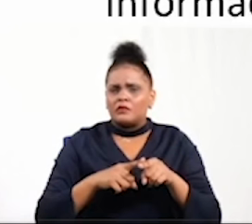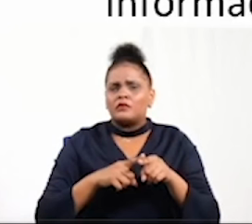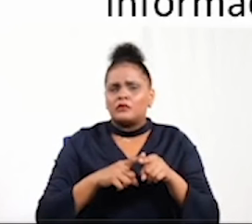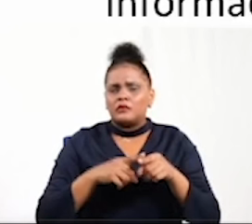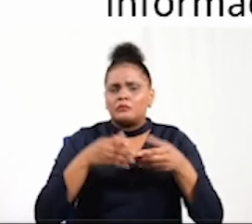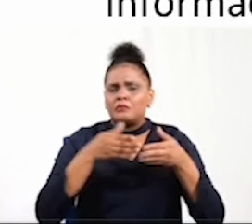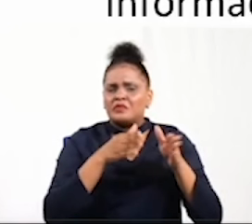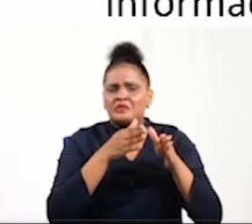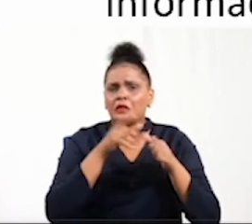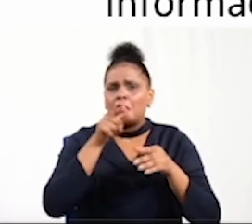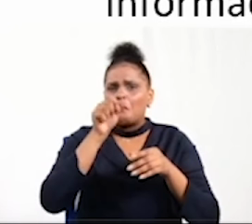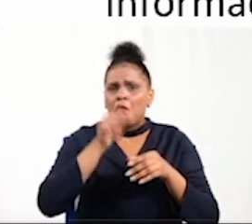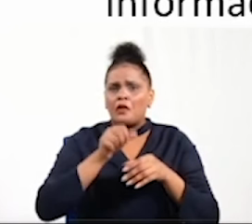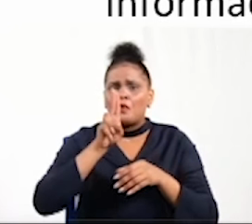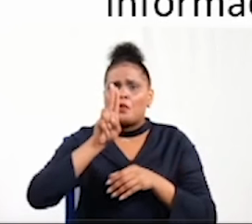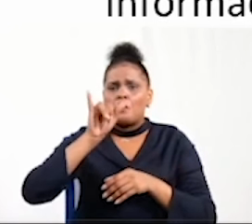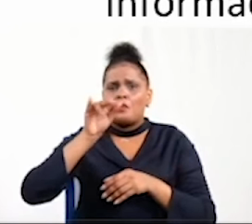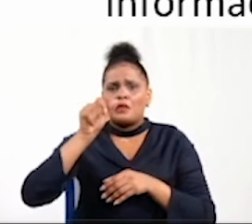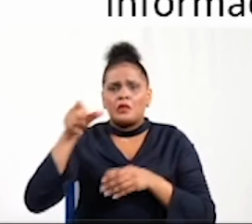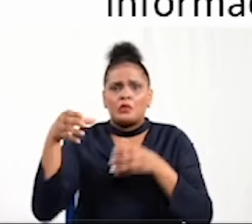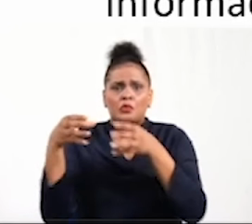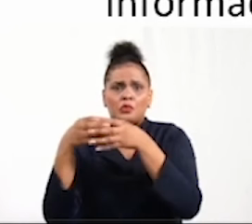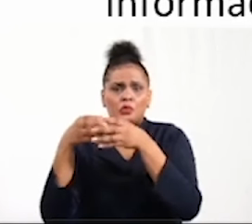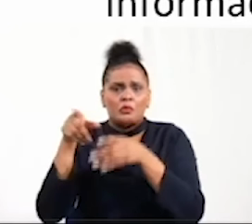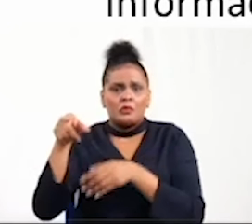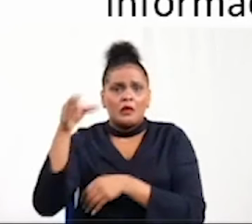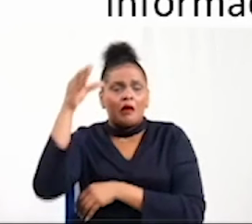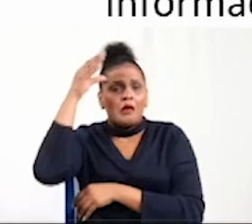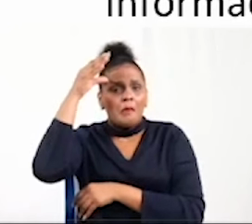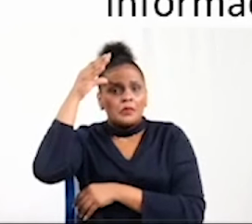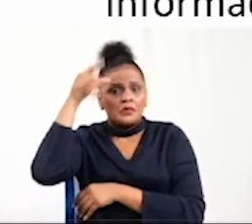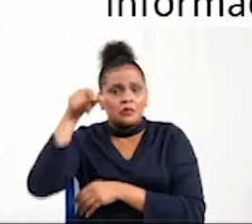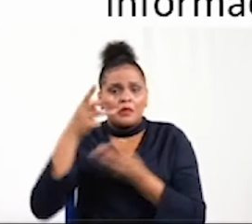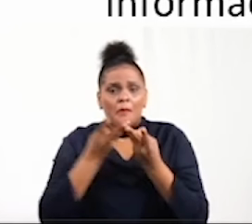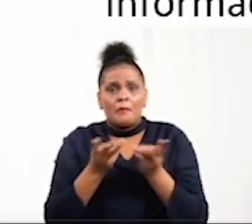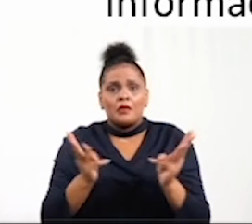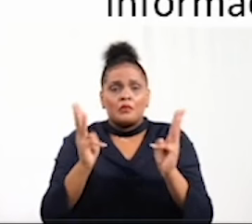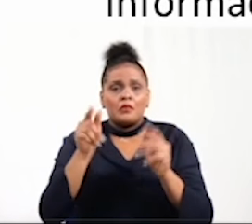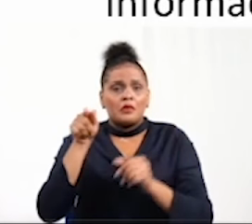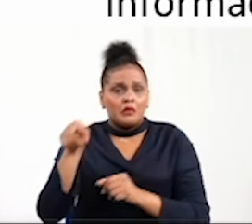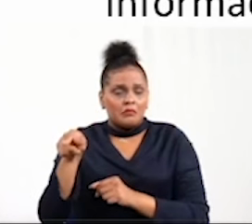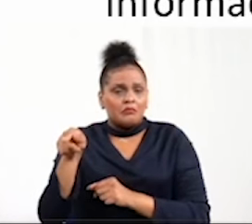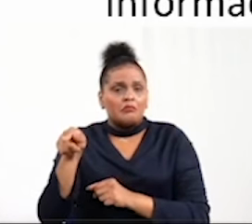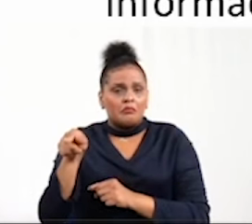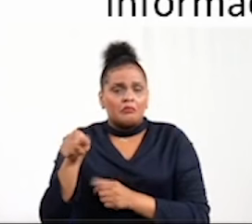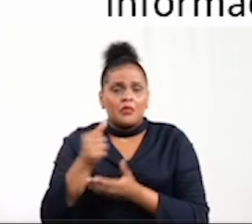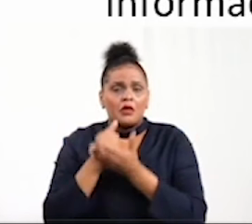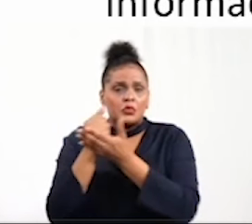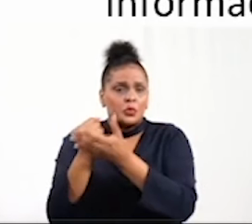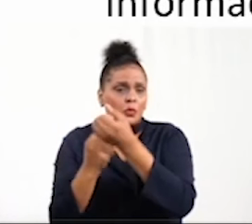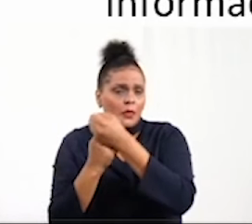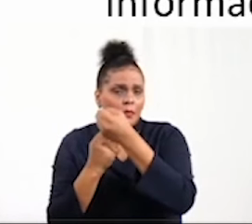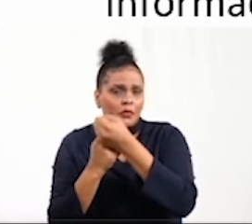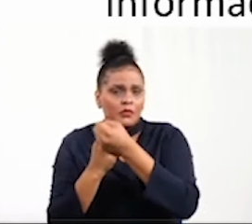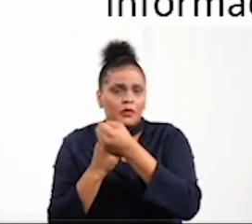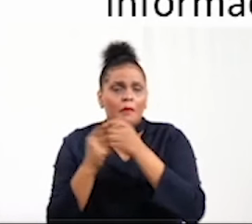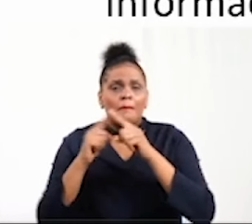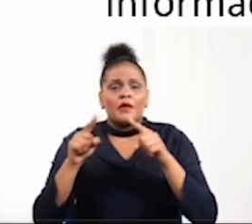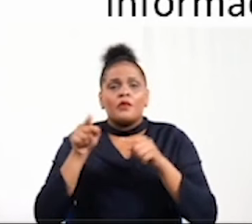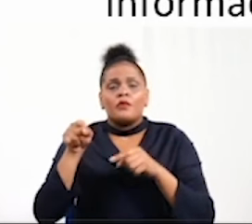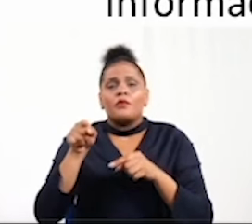varias unidades del tribunal electoral hemos capacitado metodológicamente al equipo y sus estudios